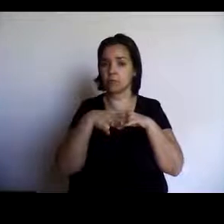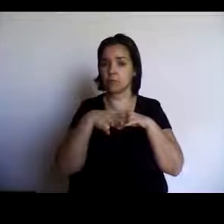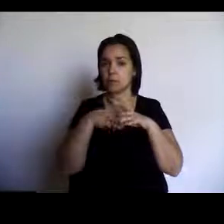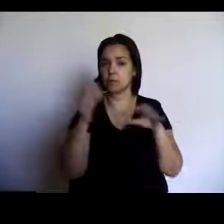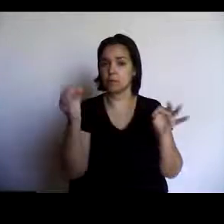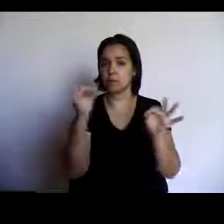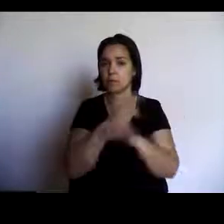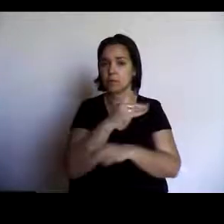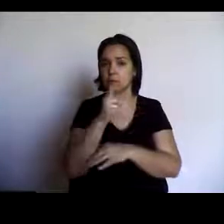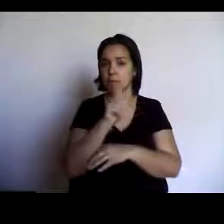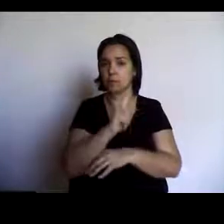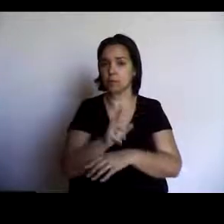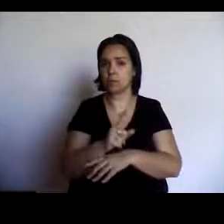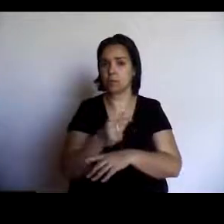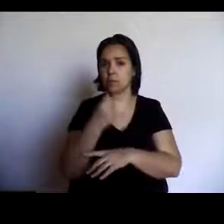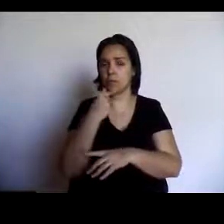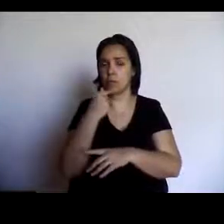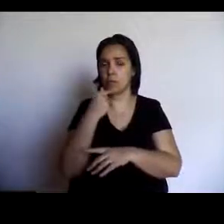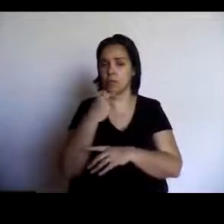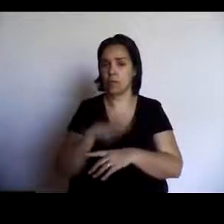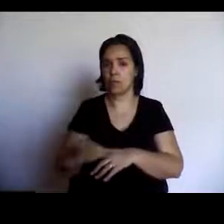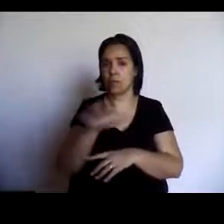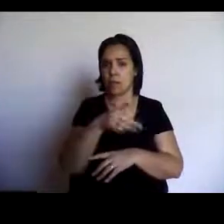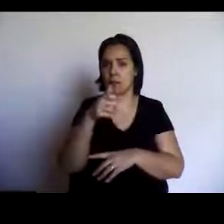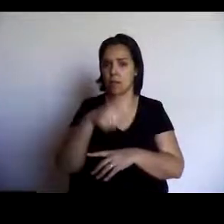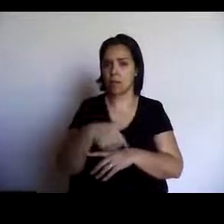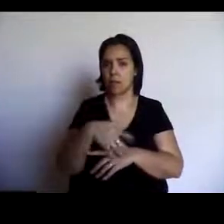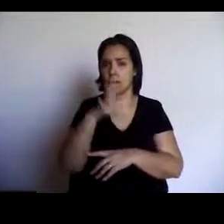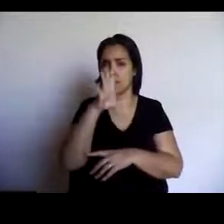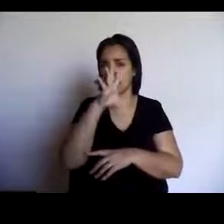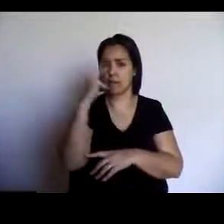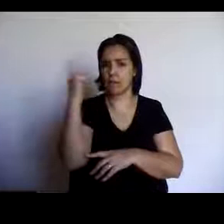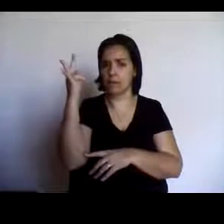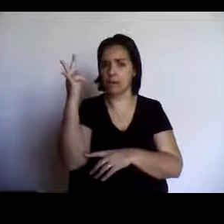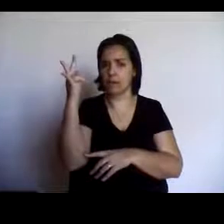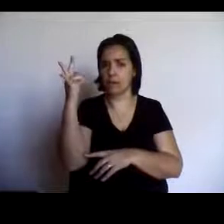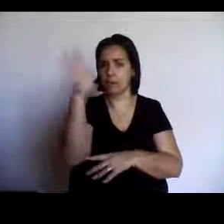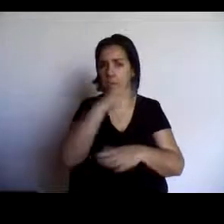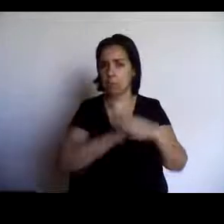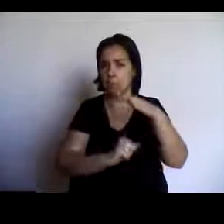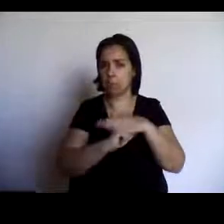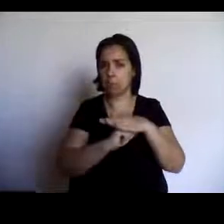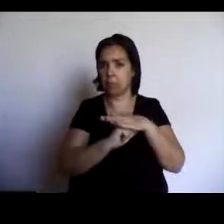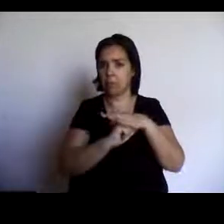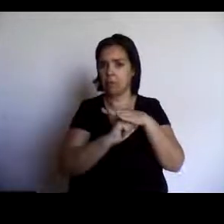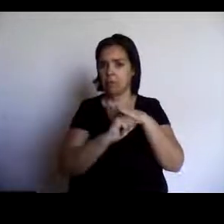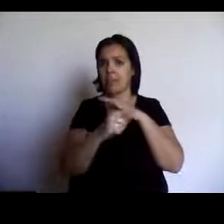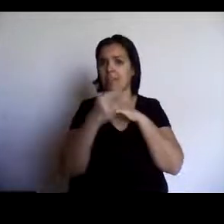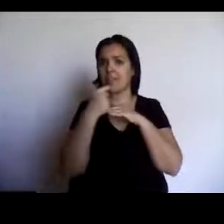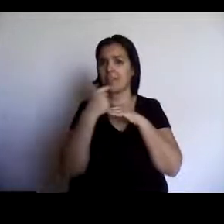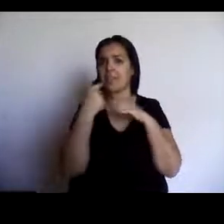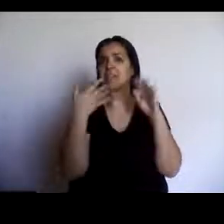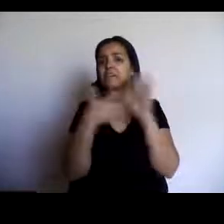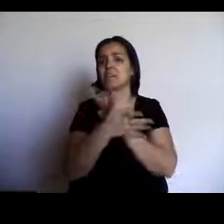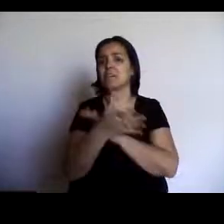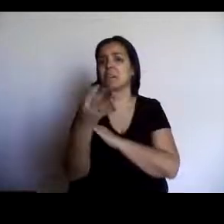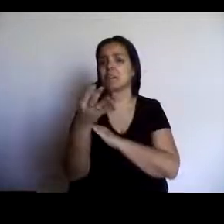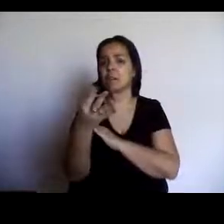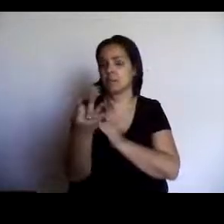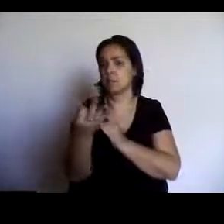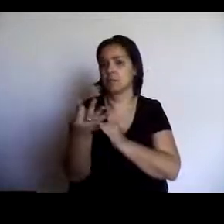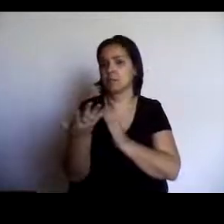un territorio vaciado. Francia también tiene una Francia vaciada. Quiero decir con esto que esta